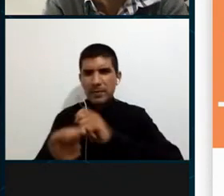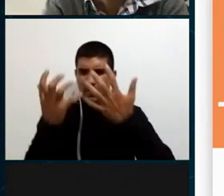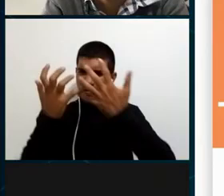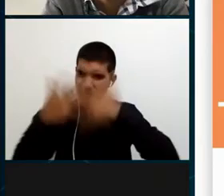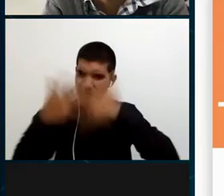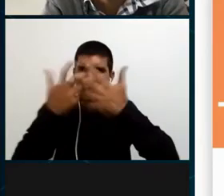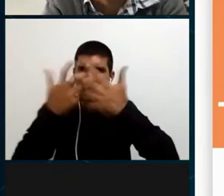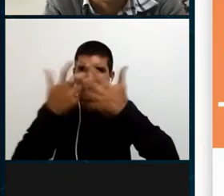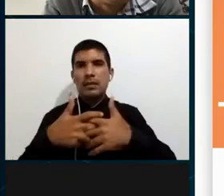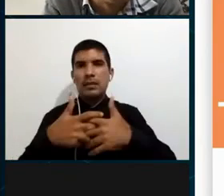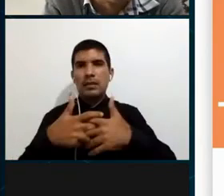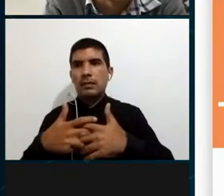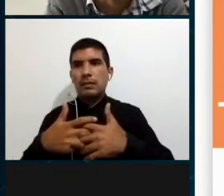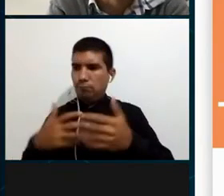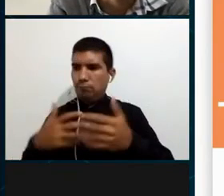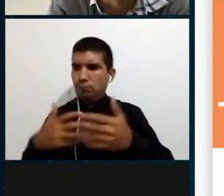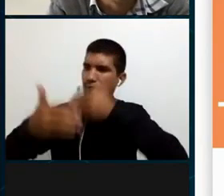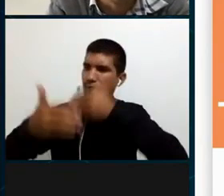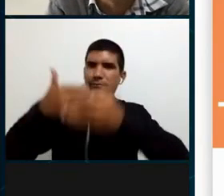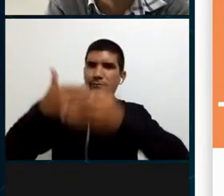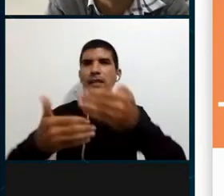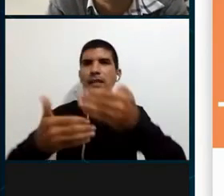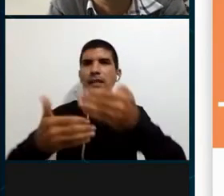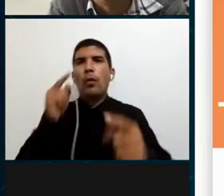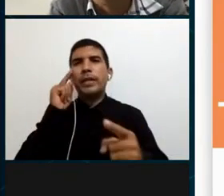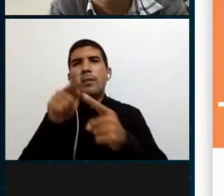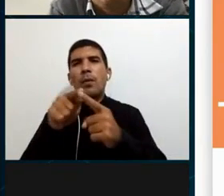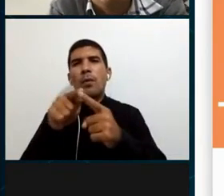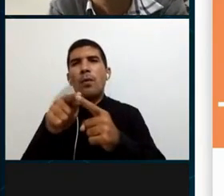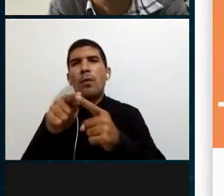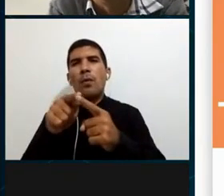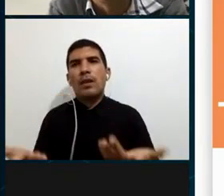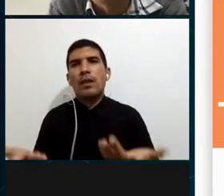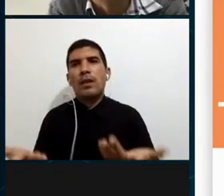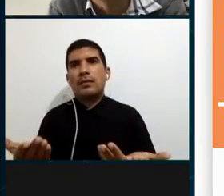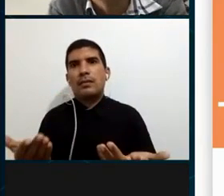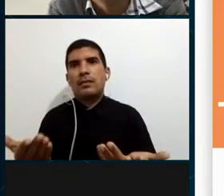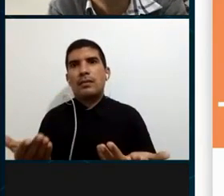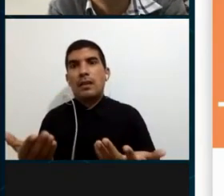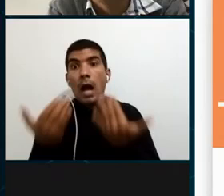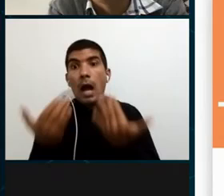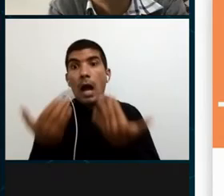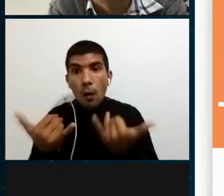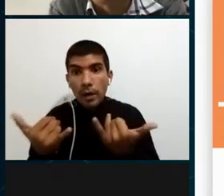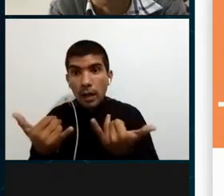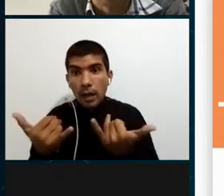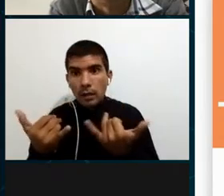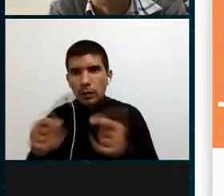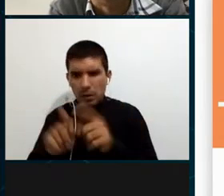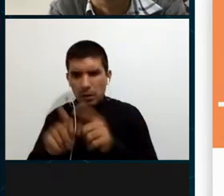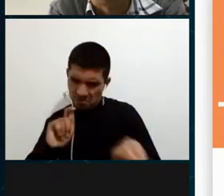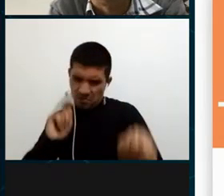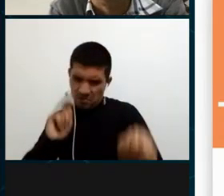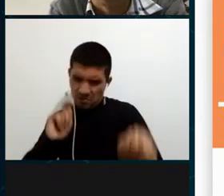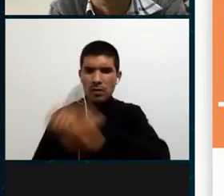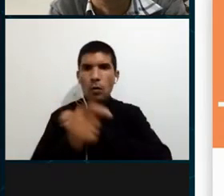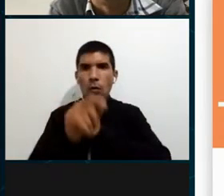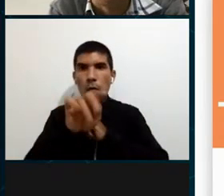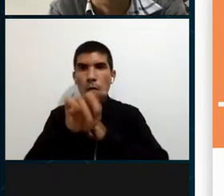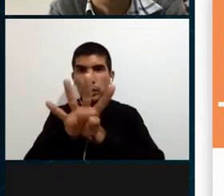reto es que no sea la 4.0, sino la 5.0, que se enfoca en el cliente, enfocarnos en